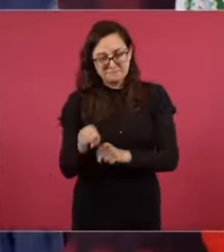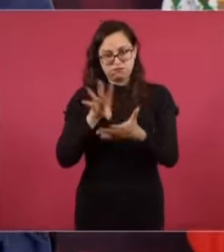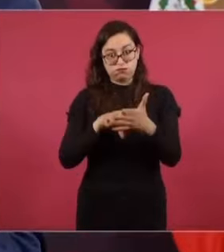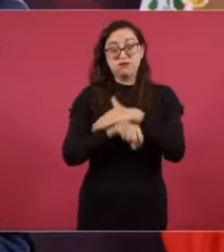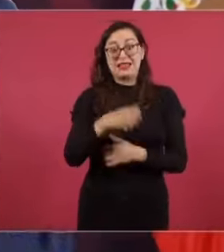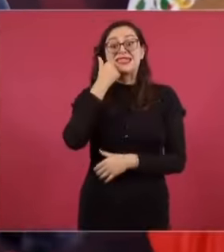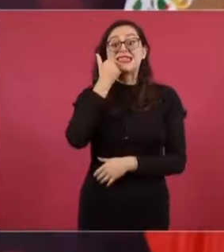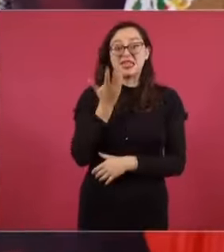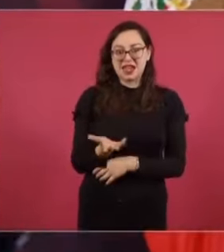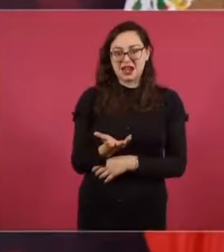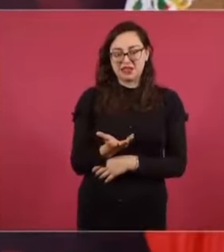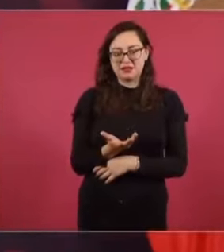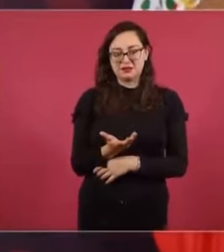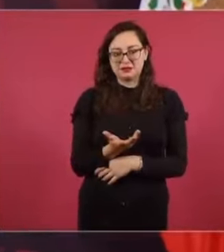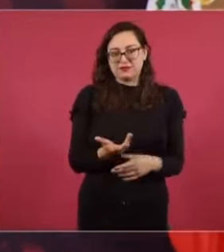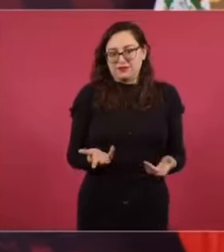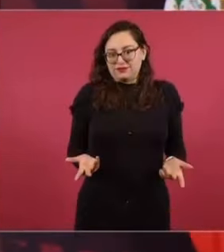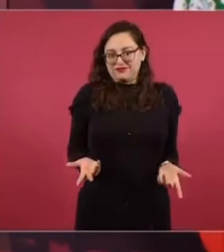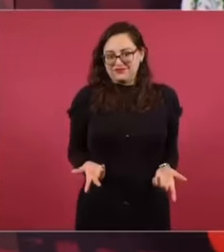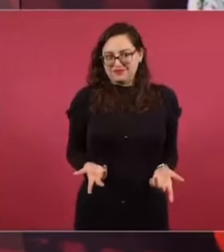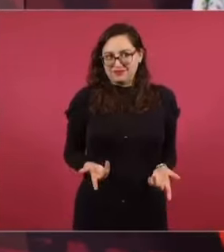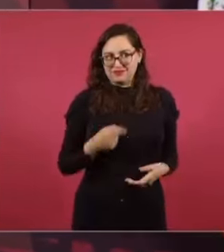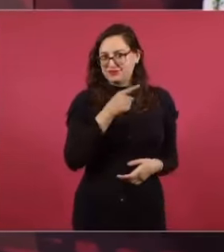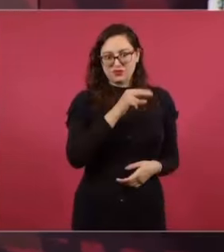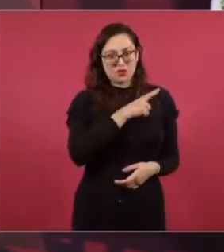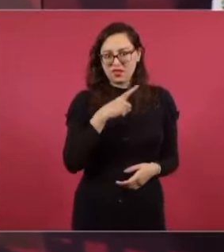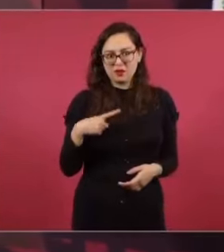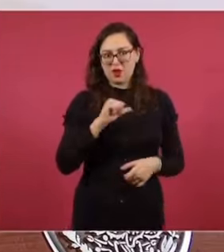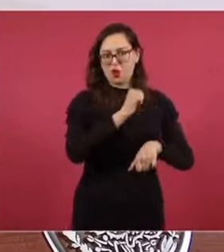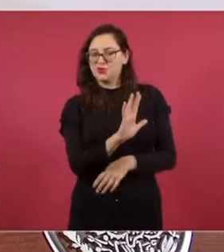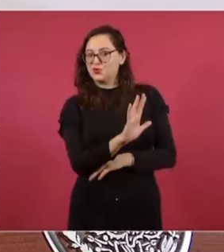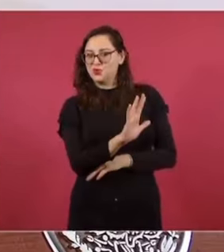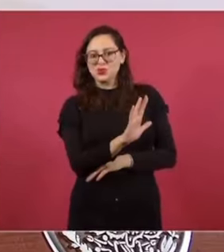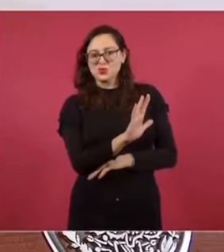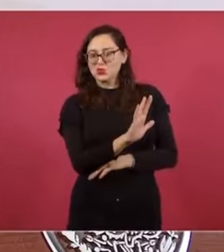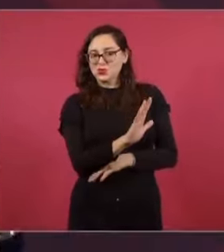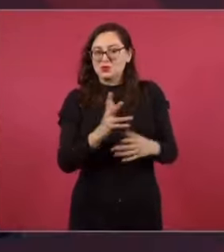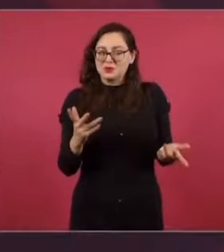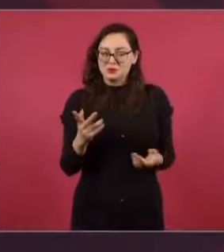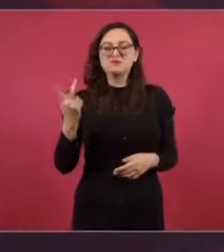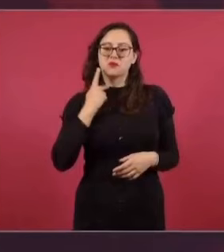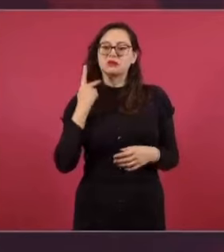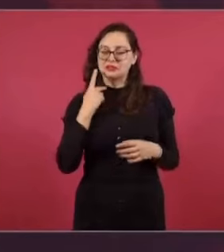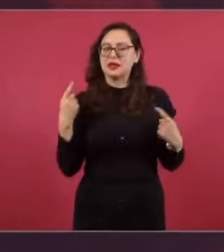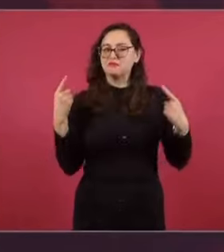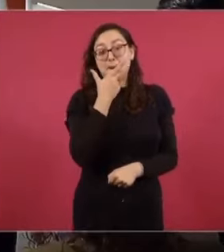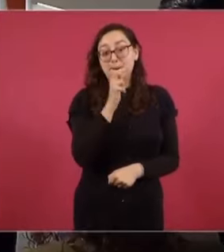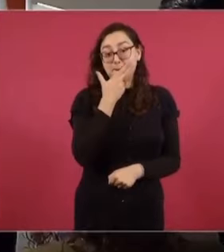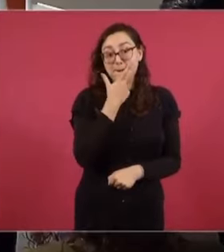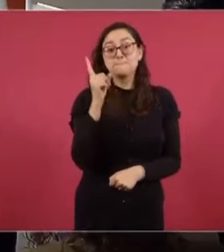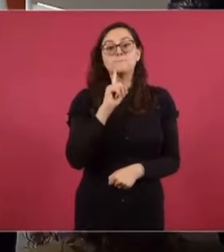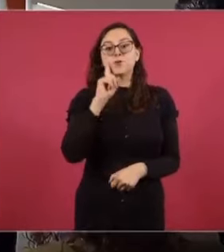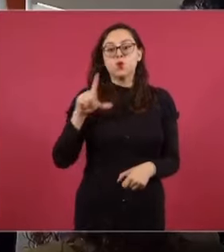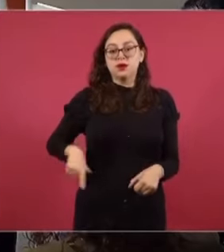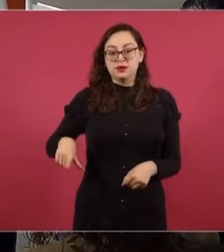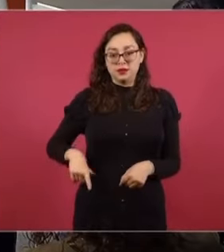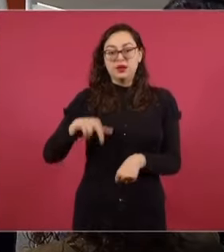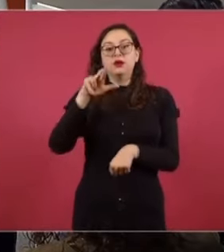que ver con diferencias políticas que vienen de tiempo atrás. La actual gobernadora se